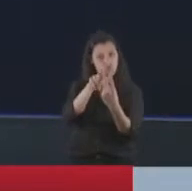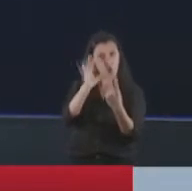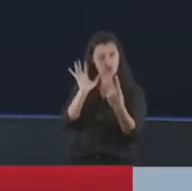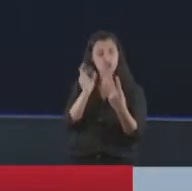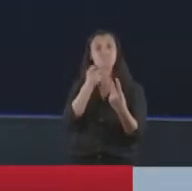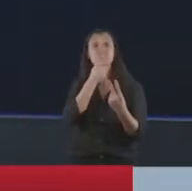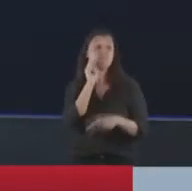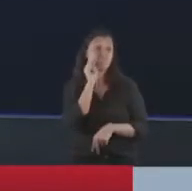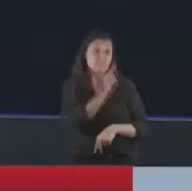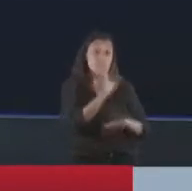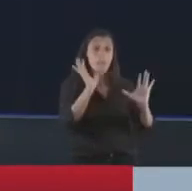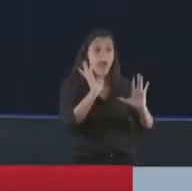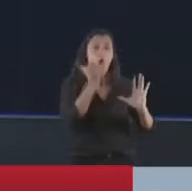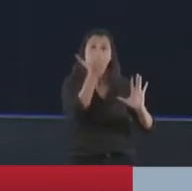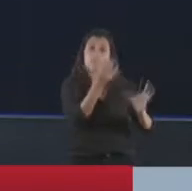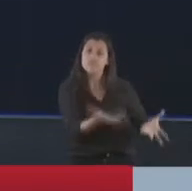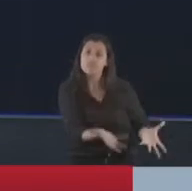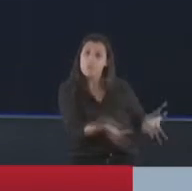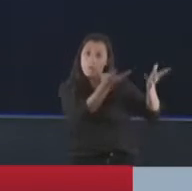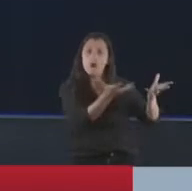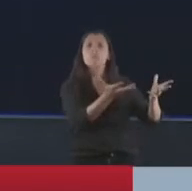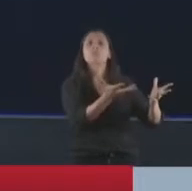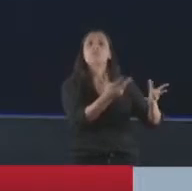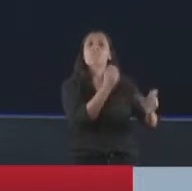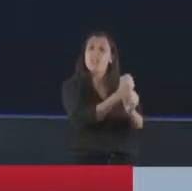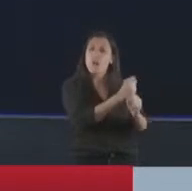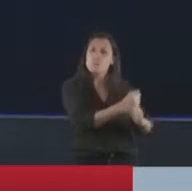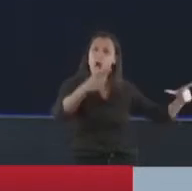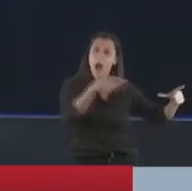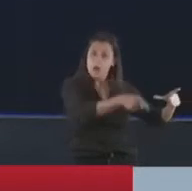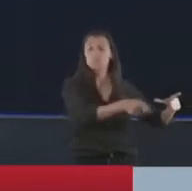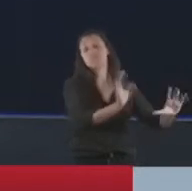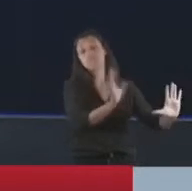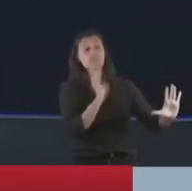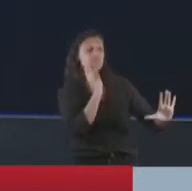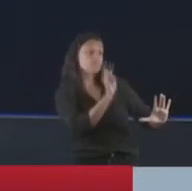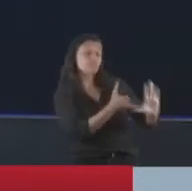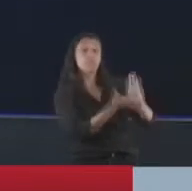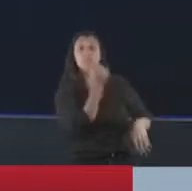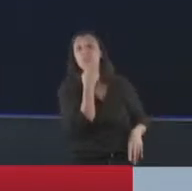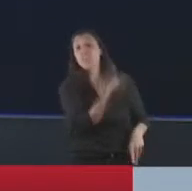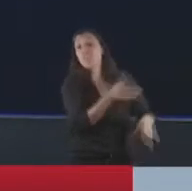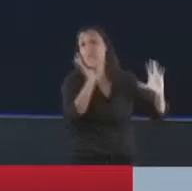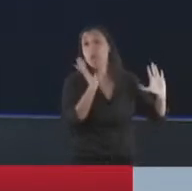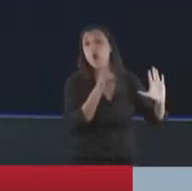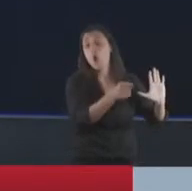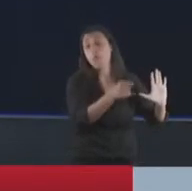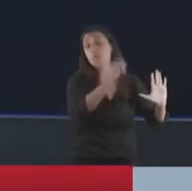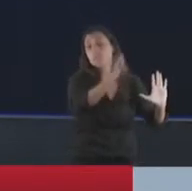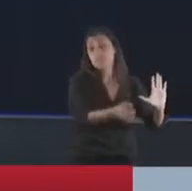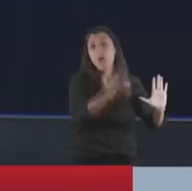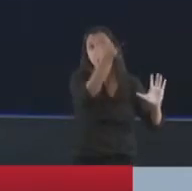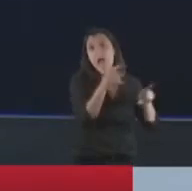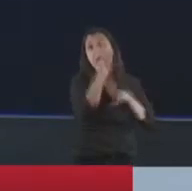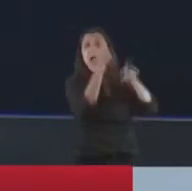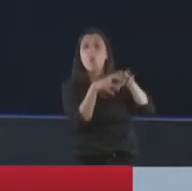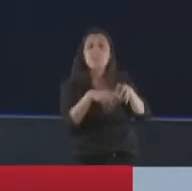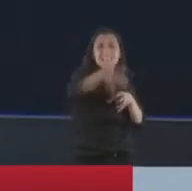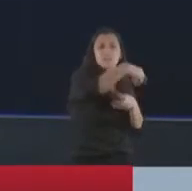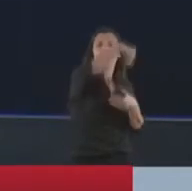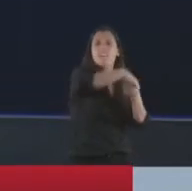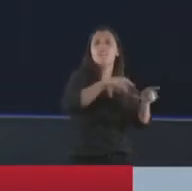muchas más que las que le pone el resto déjame decirte maría laura el empresariado y los especialistas ahora